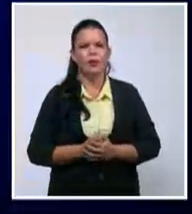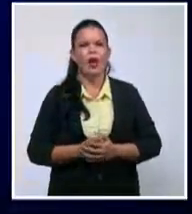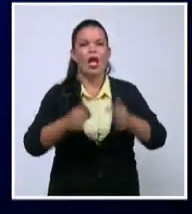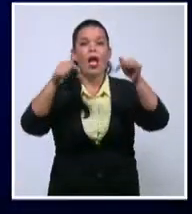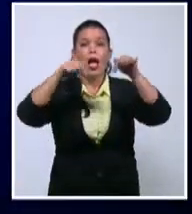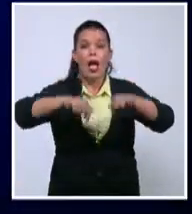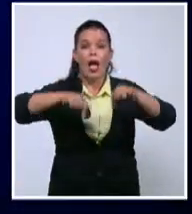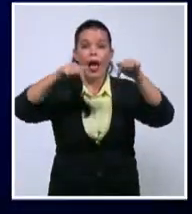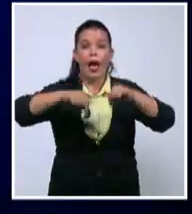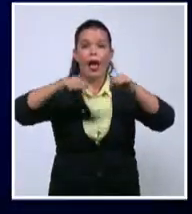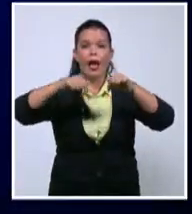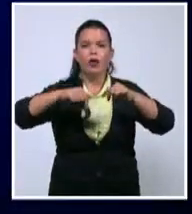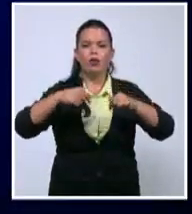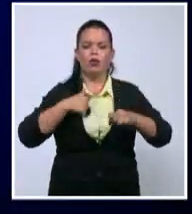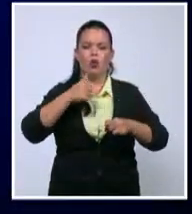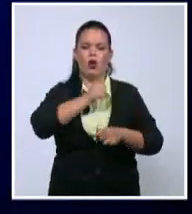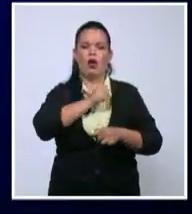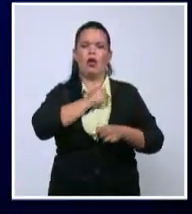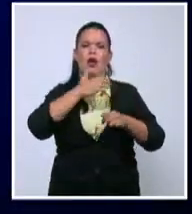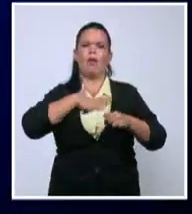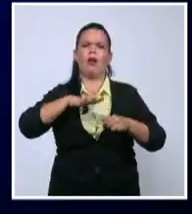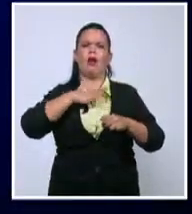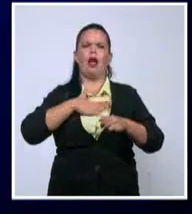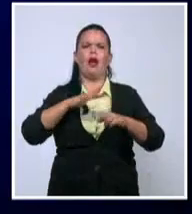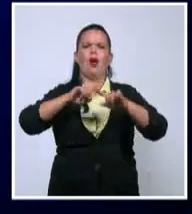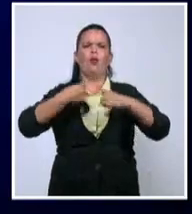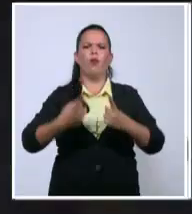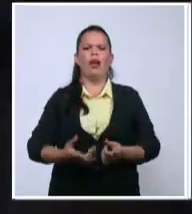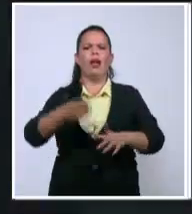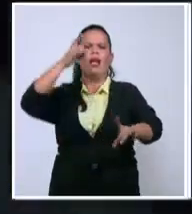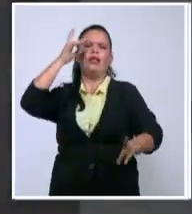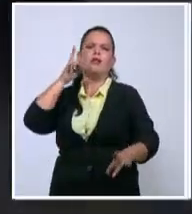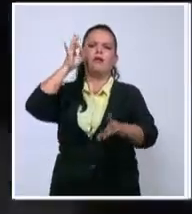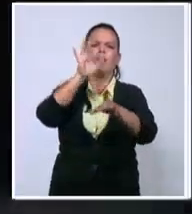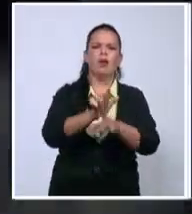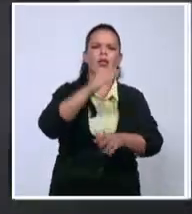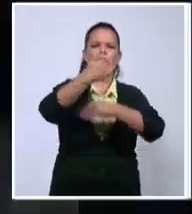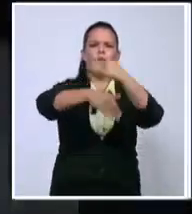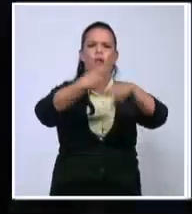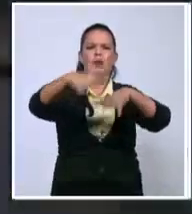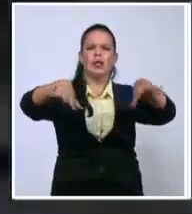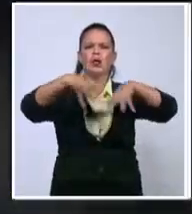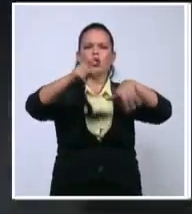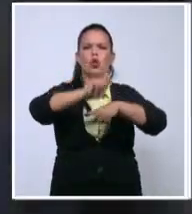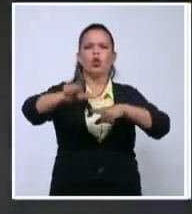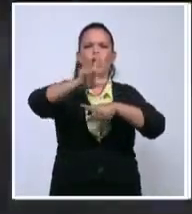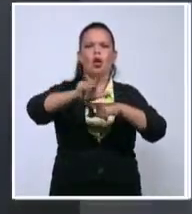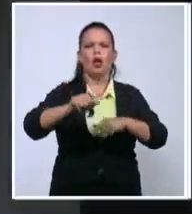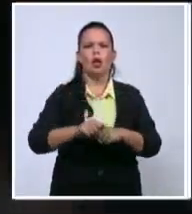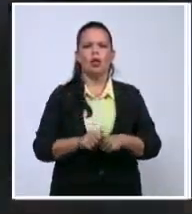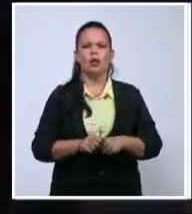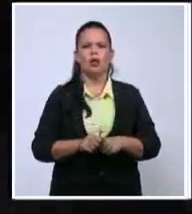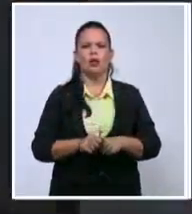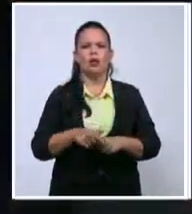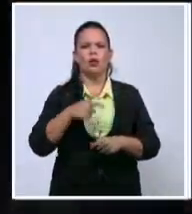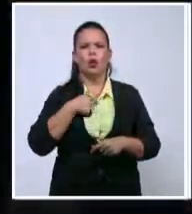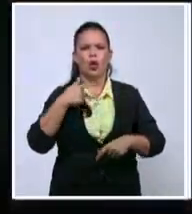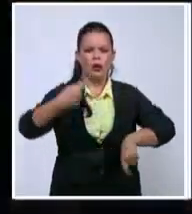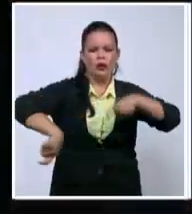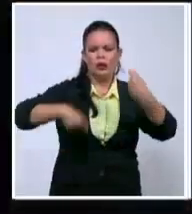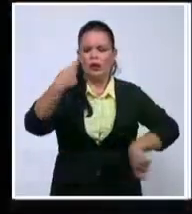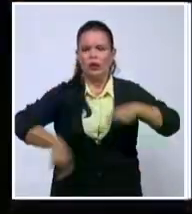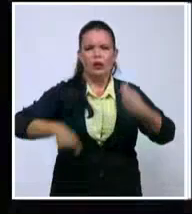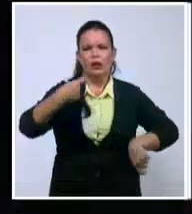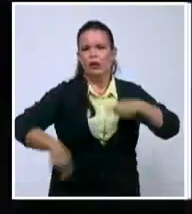esto lo que estábamos esperando para que se detone el estallido social. Salgo corriendo haciéndole afirmación de que sí, que me están cayendo